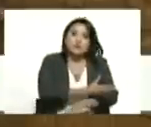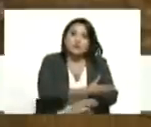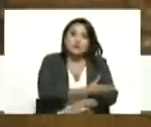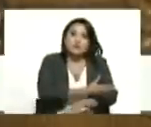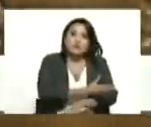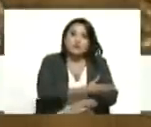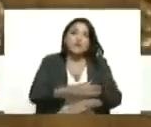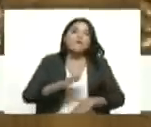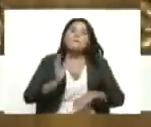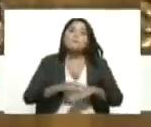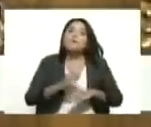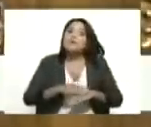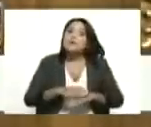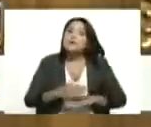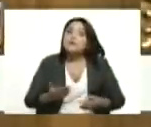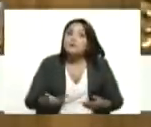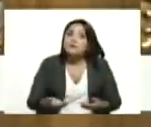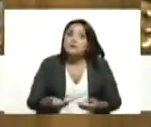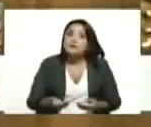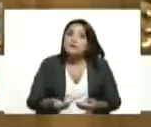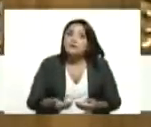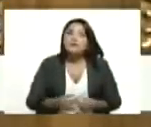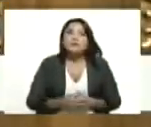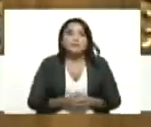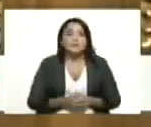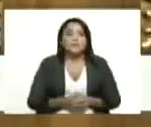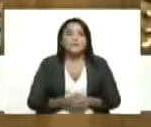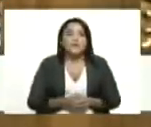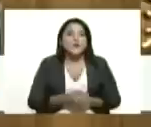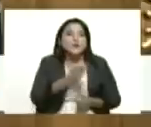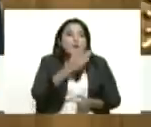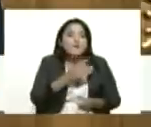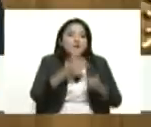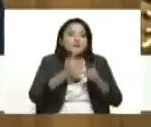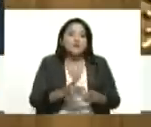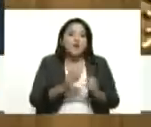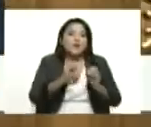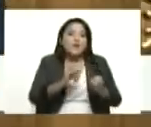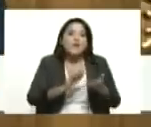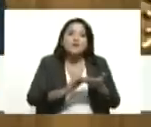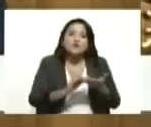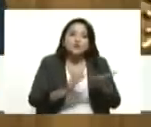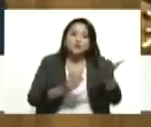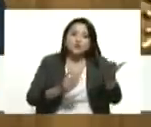Porque no ha habido una decisión en ese sentido.